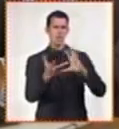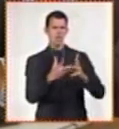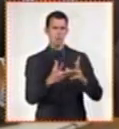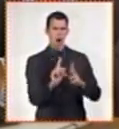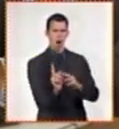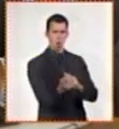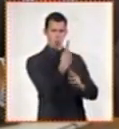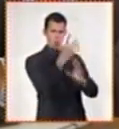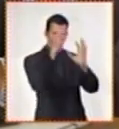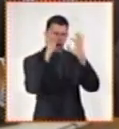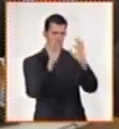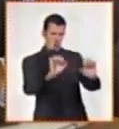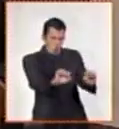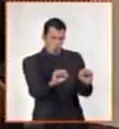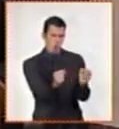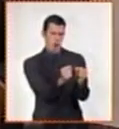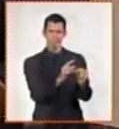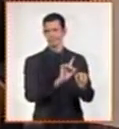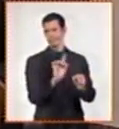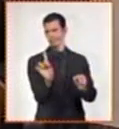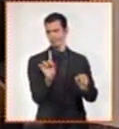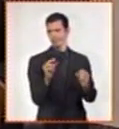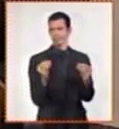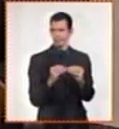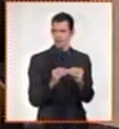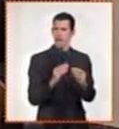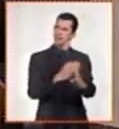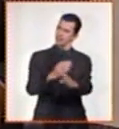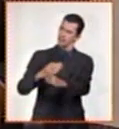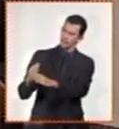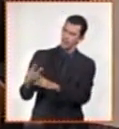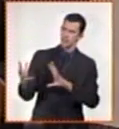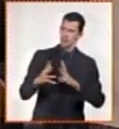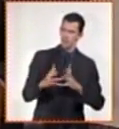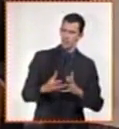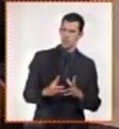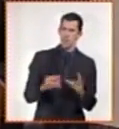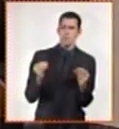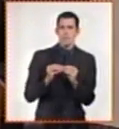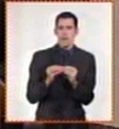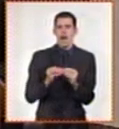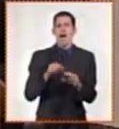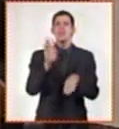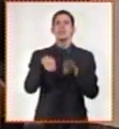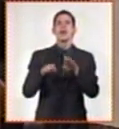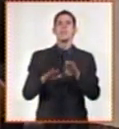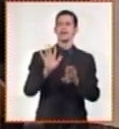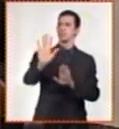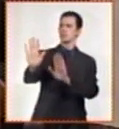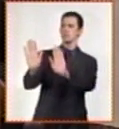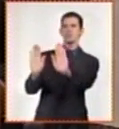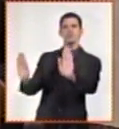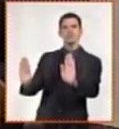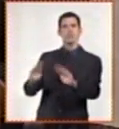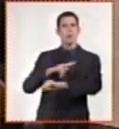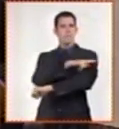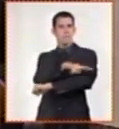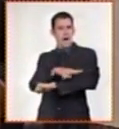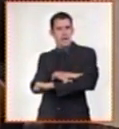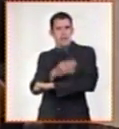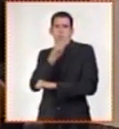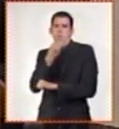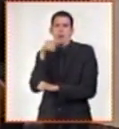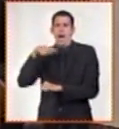aboga por la construcción de una comunidad de destino de la humanidad. China respeta el derecho de los pueblos de todos